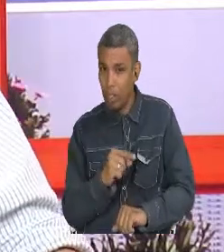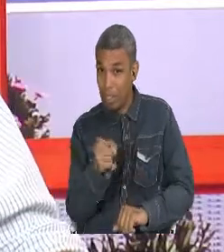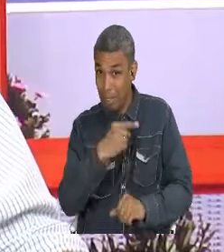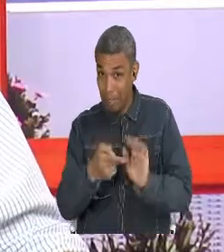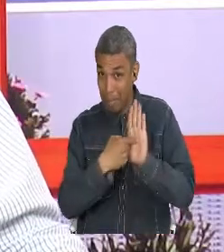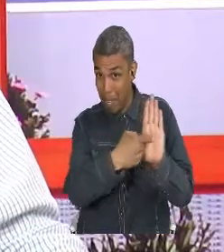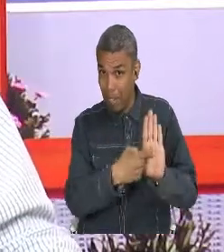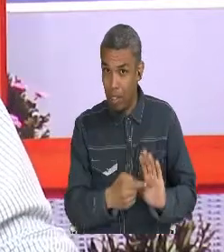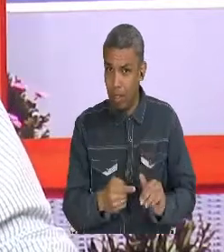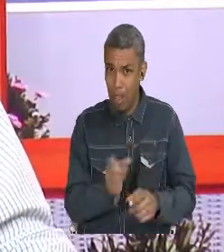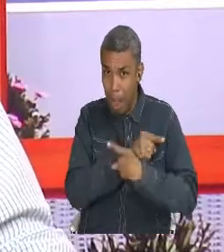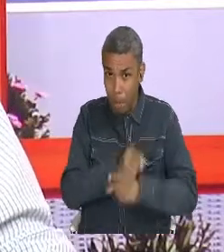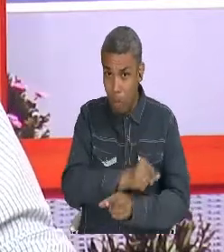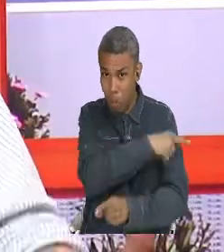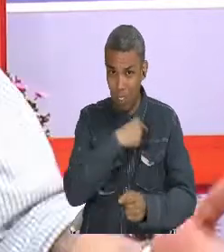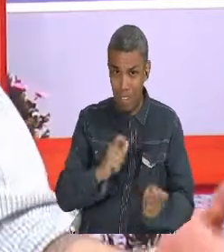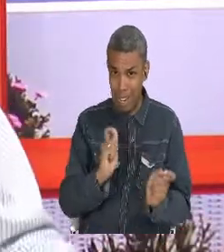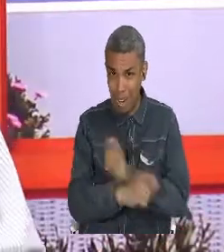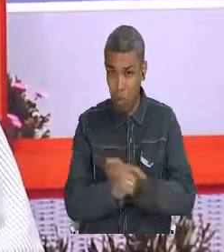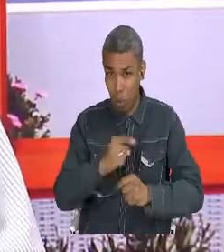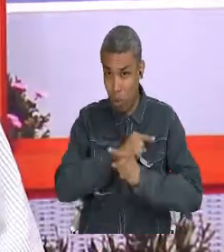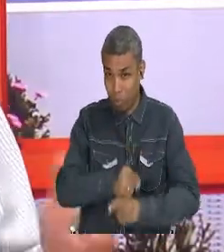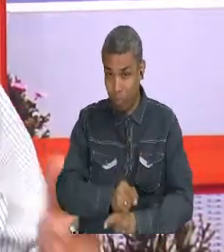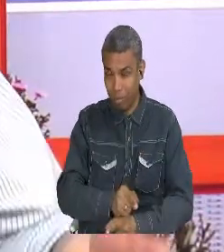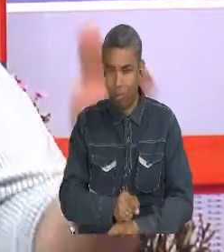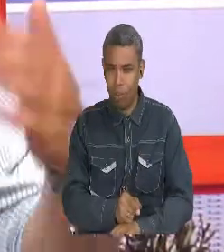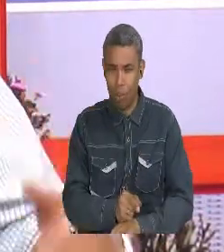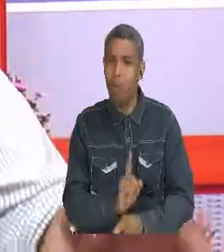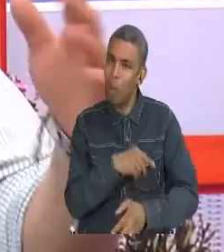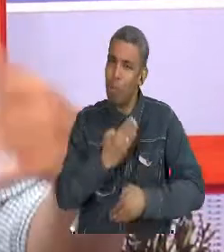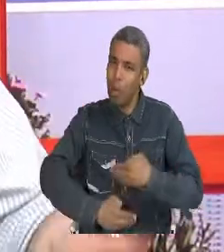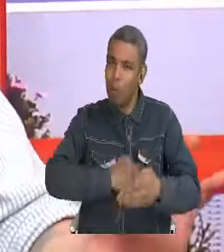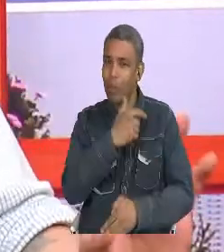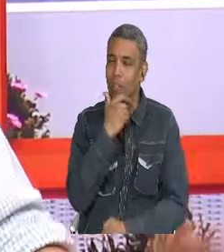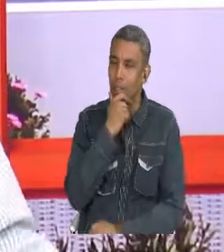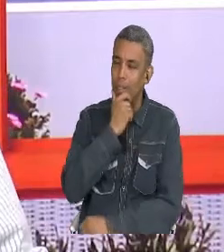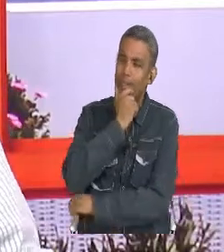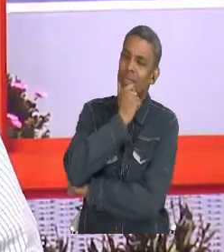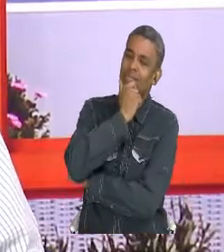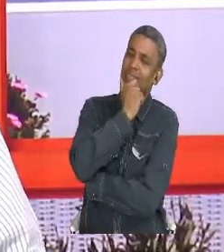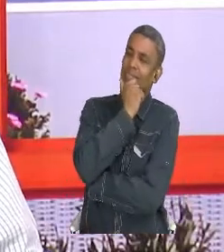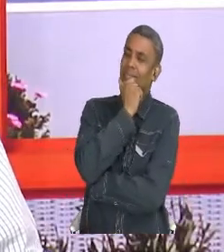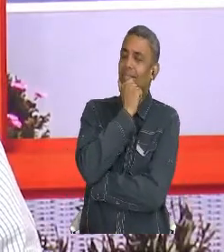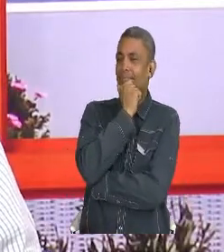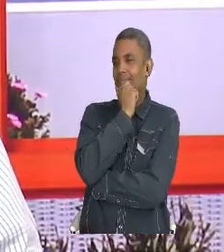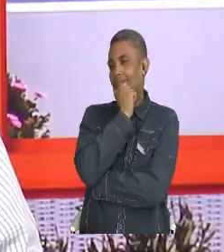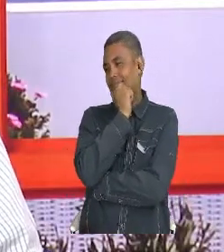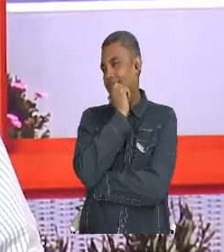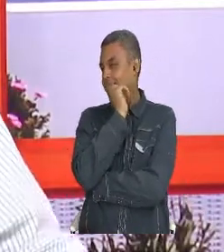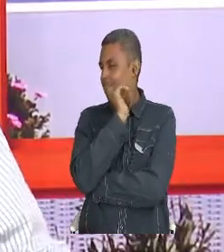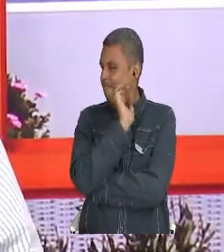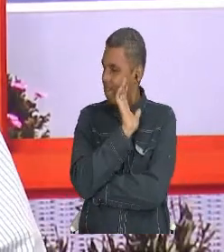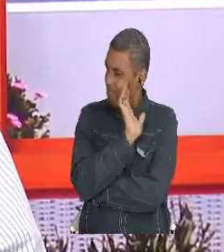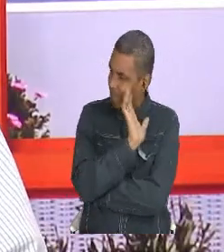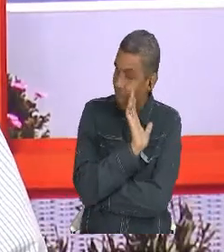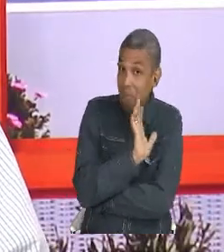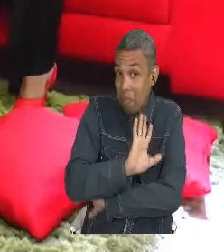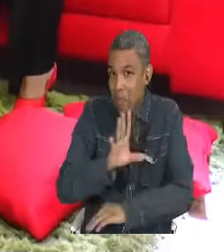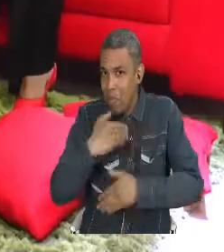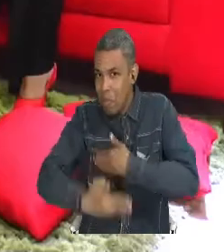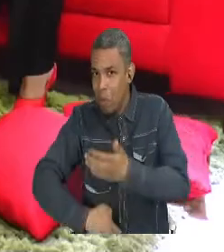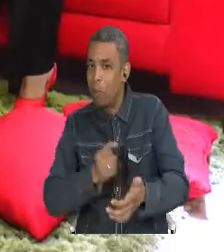hacen de primerazo, por lo menos les queda la duda. Entonces, ahí vamos. Es un proceso, todo en esta vida es un proceso. ¿Qué tipo de juegos? Tú ya